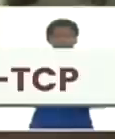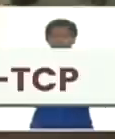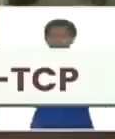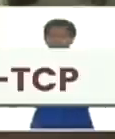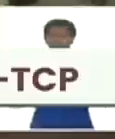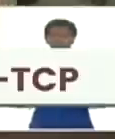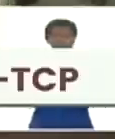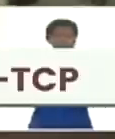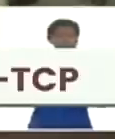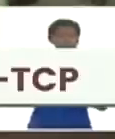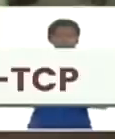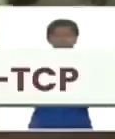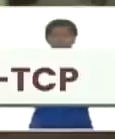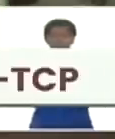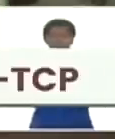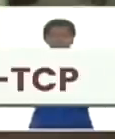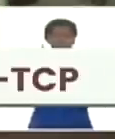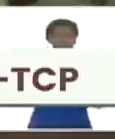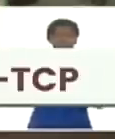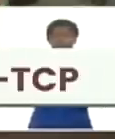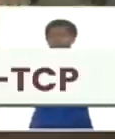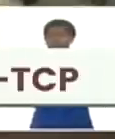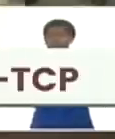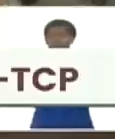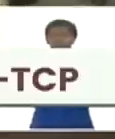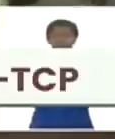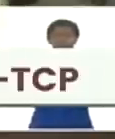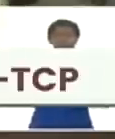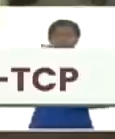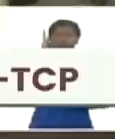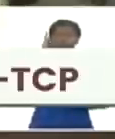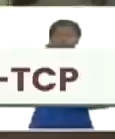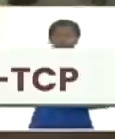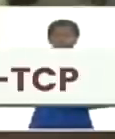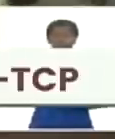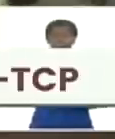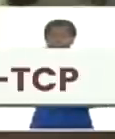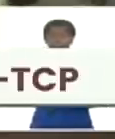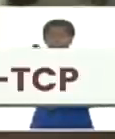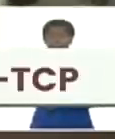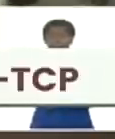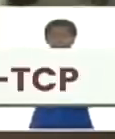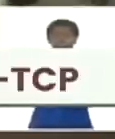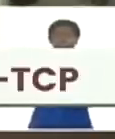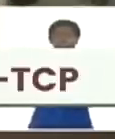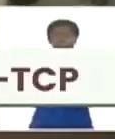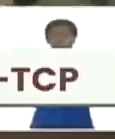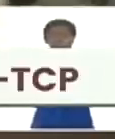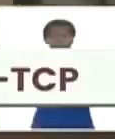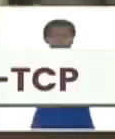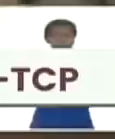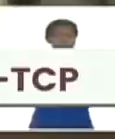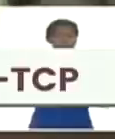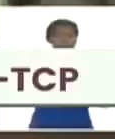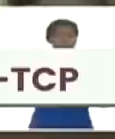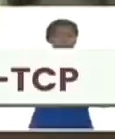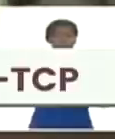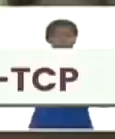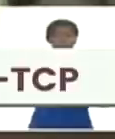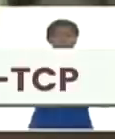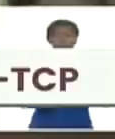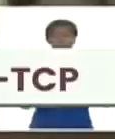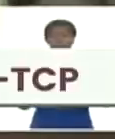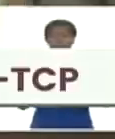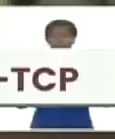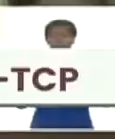90 millas de distancia, y ustedes tienen esta guerra incesante contra este pequeño país de 11 millones de personas. Ustedes